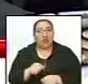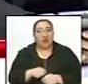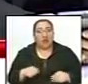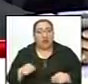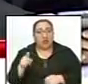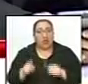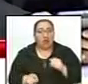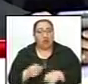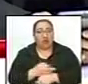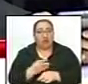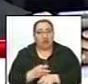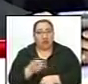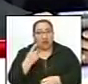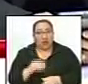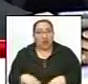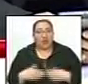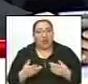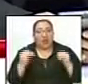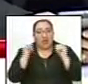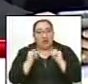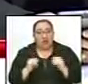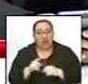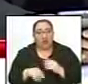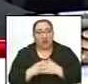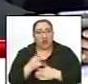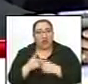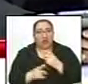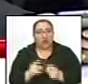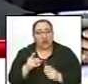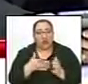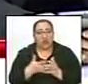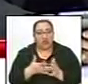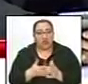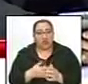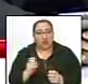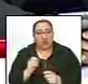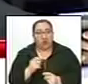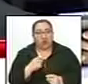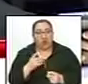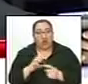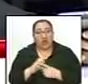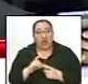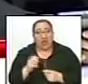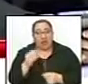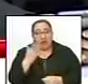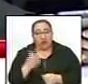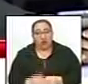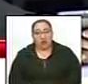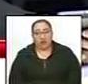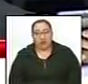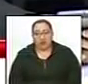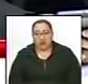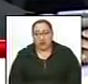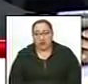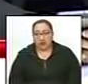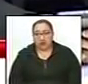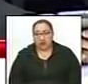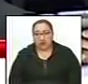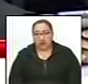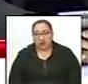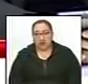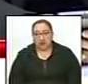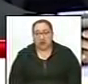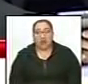ciertos lineamientos para darle credibilidad a una declaración de un testigo o de un agraviado. Y uno de ellos es